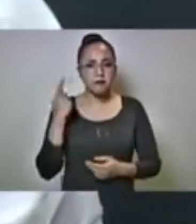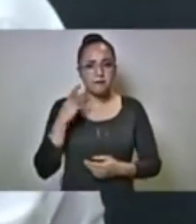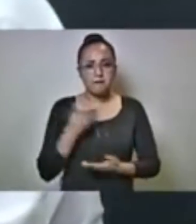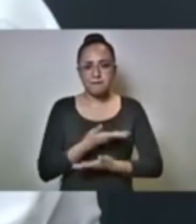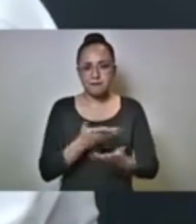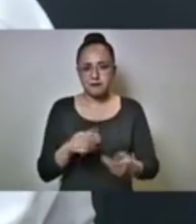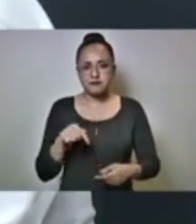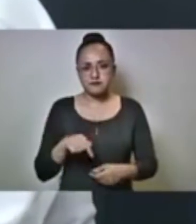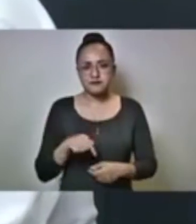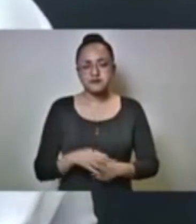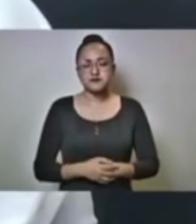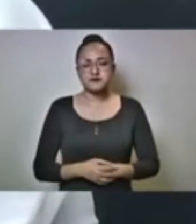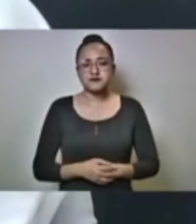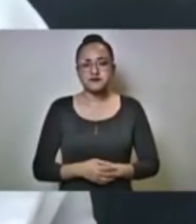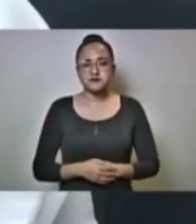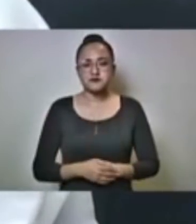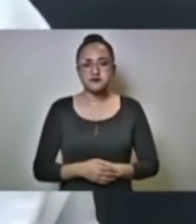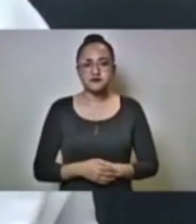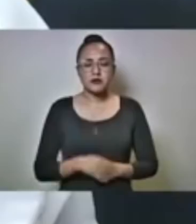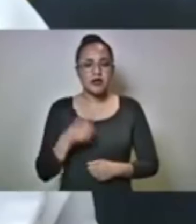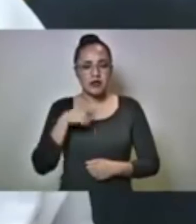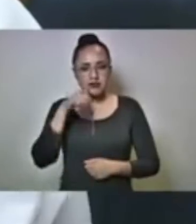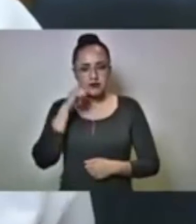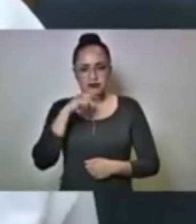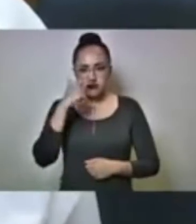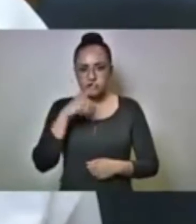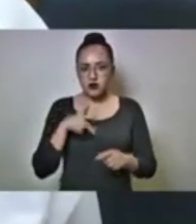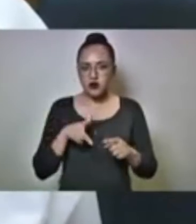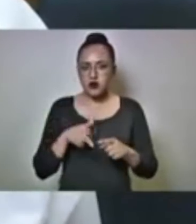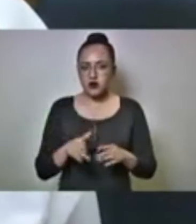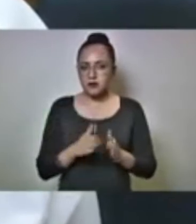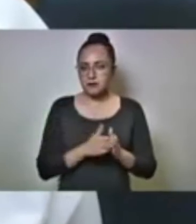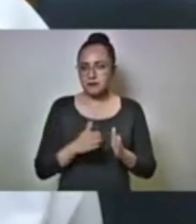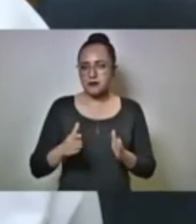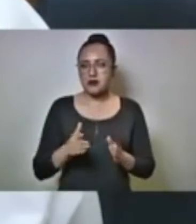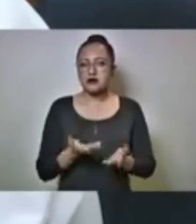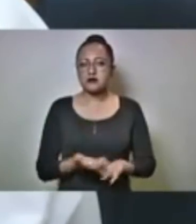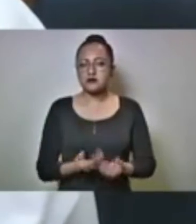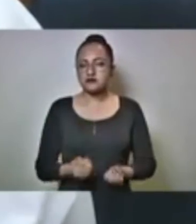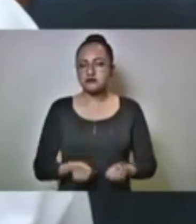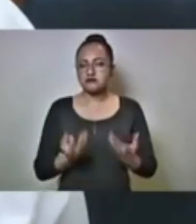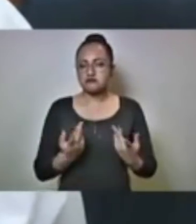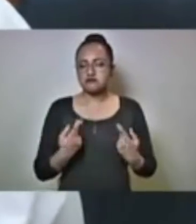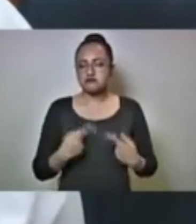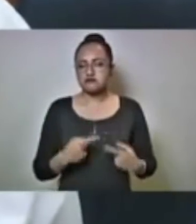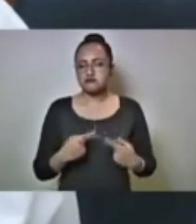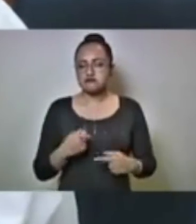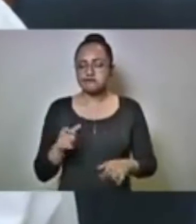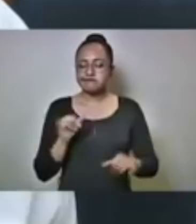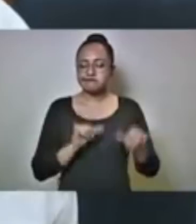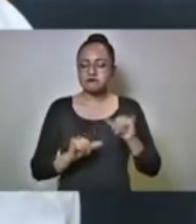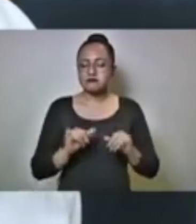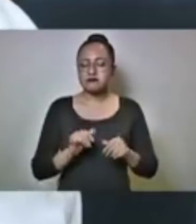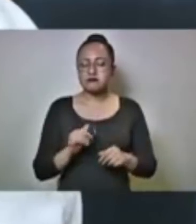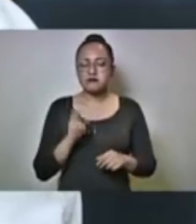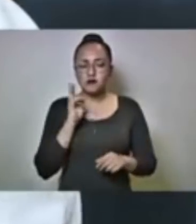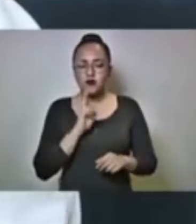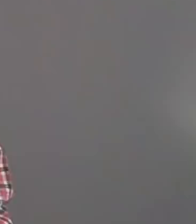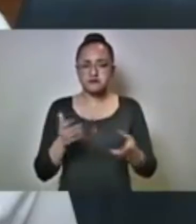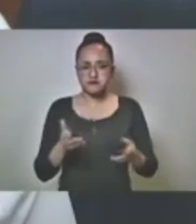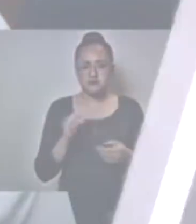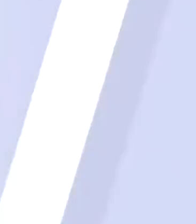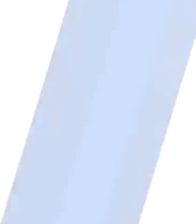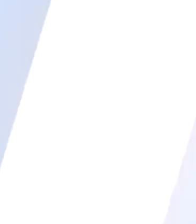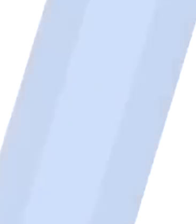conocer que se incrementó la cifra de contagiados positivos pero vamos a ver que fueron los que comentaron las autoridades del sector salud